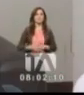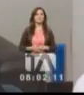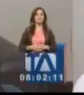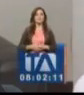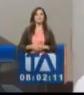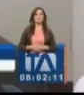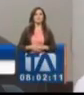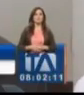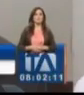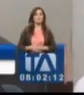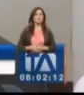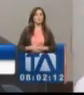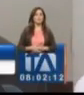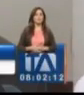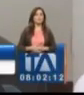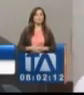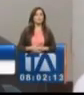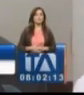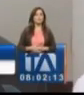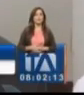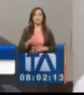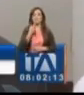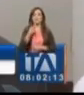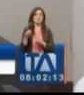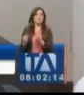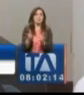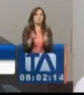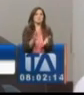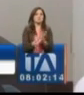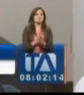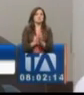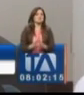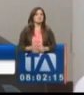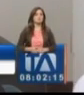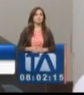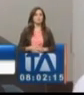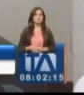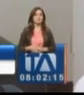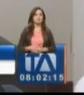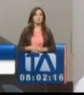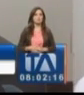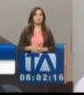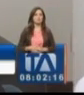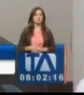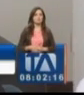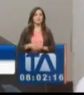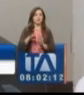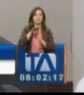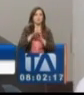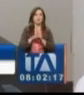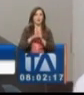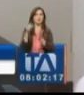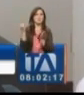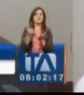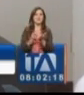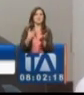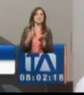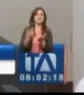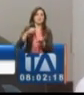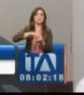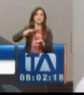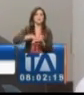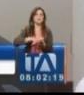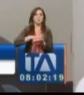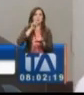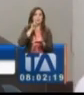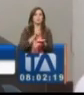que nada, no estaba preparado, que tocaba descargar la aplicación para dar la prueba.